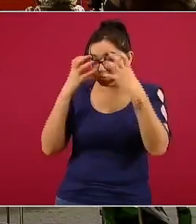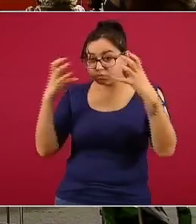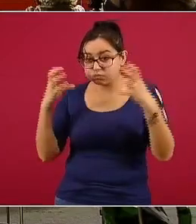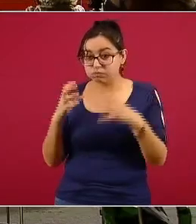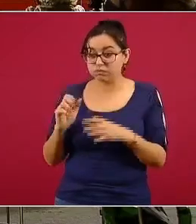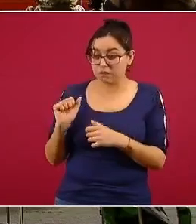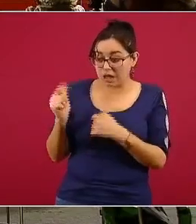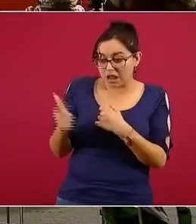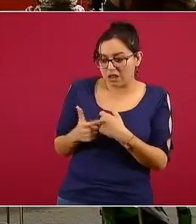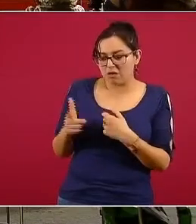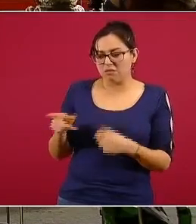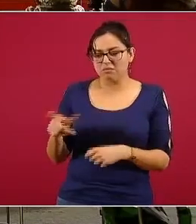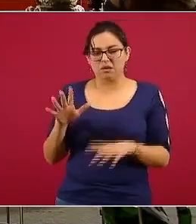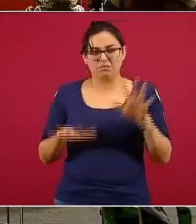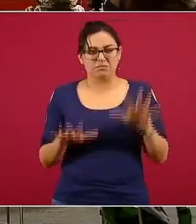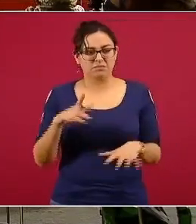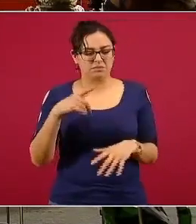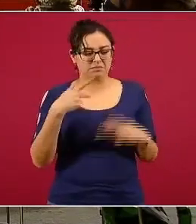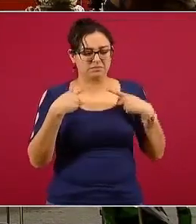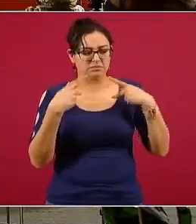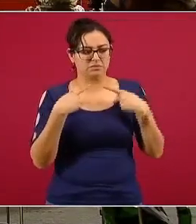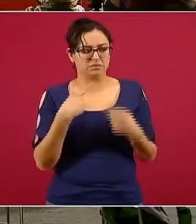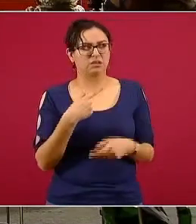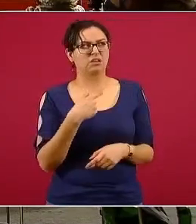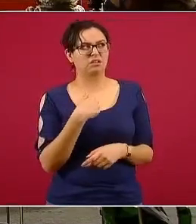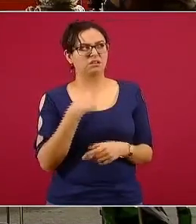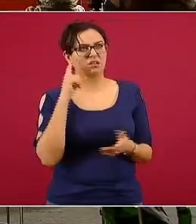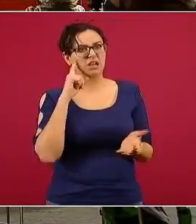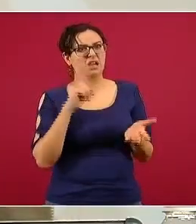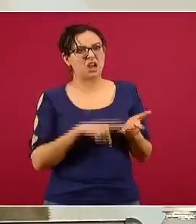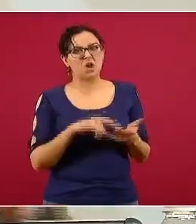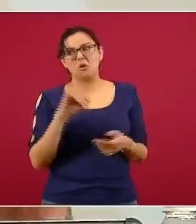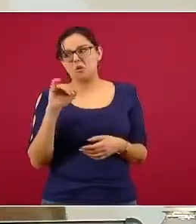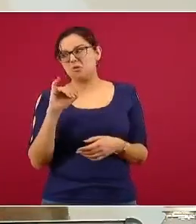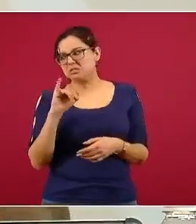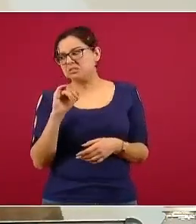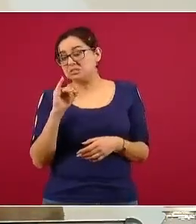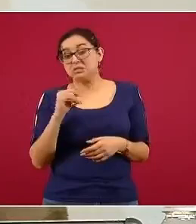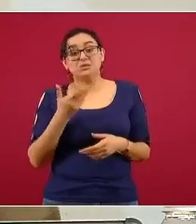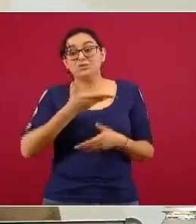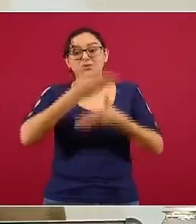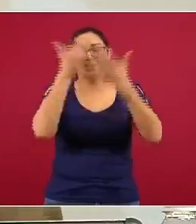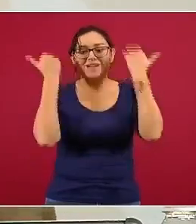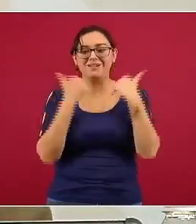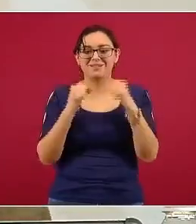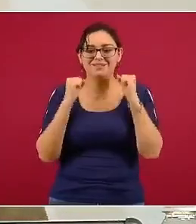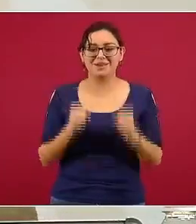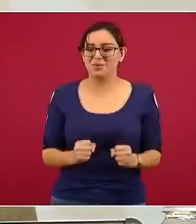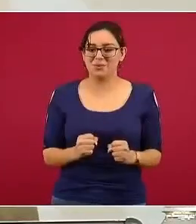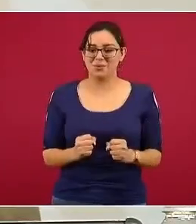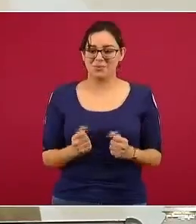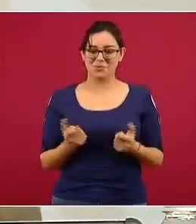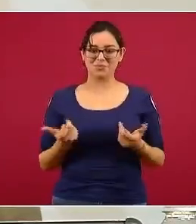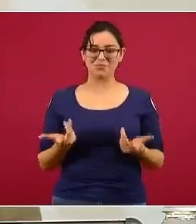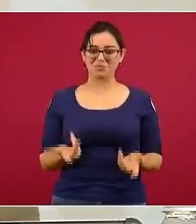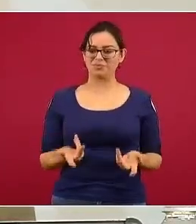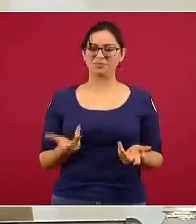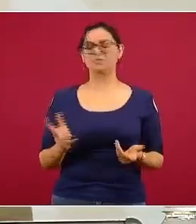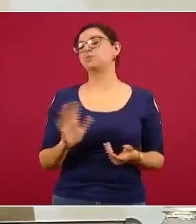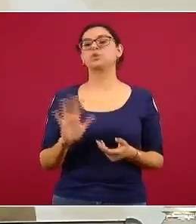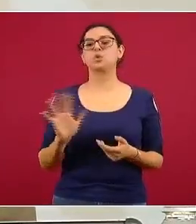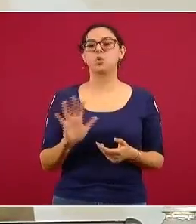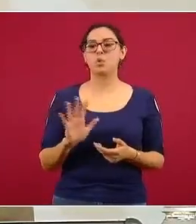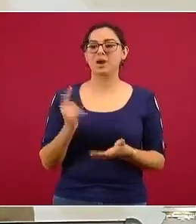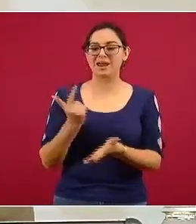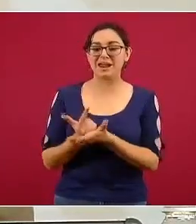las personas a veces piensan, bueno, sí, creo que soy alérgico a los mariscos, ¿no? Y no estamos hablando de eso, estamos hablando de reacciones